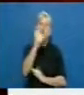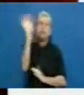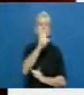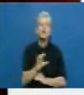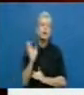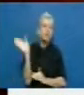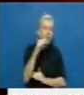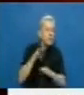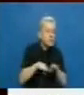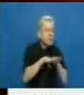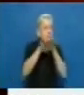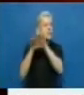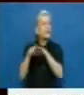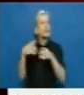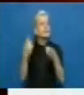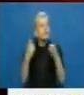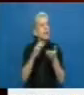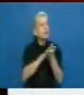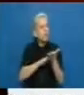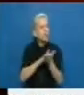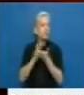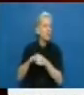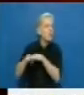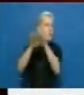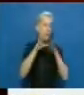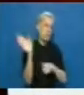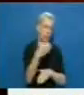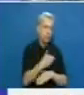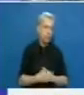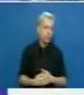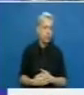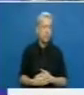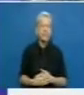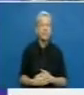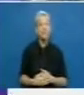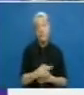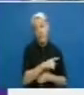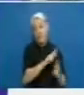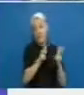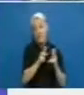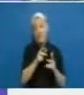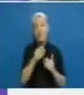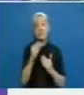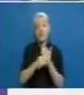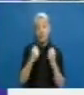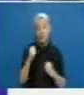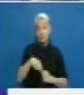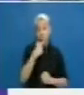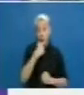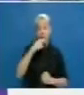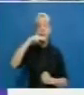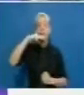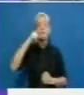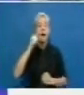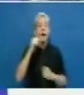encontrar alguna respuesta que sea factible para todos. Bueno, ahí lo decía Enrique Baquí. Vos también, Mario, estabas